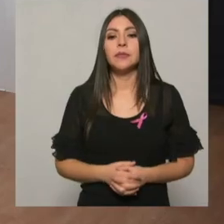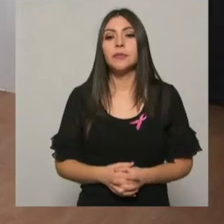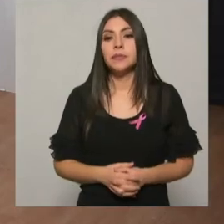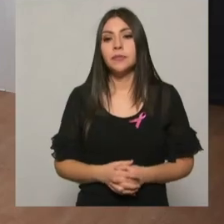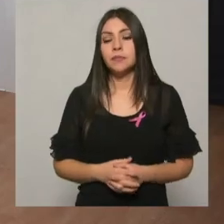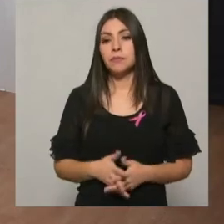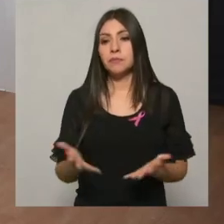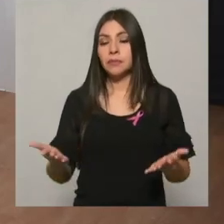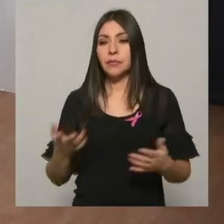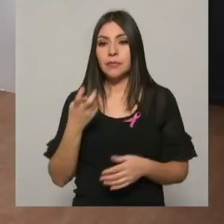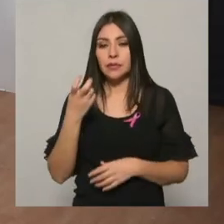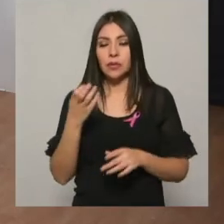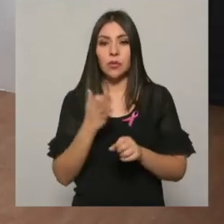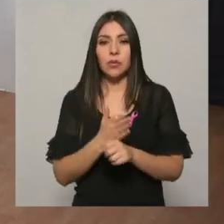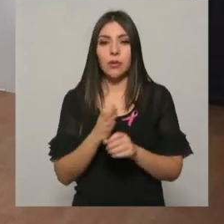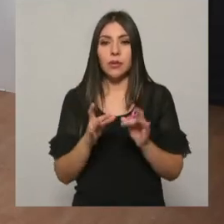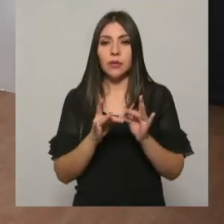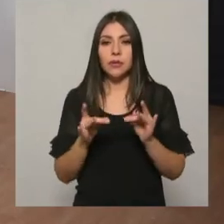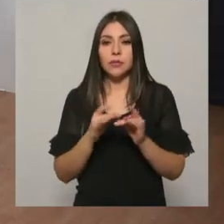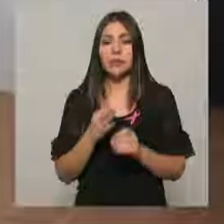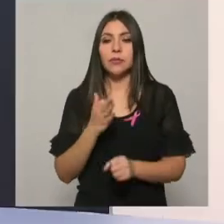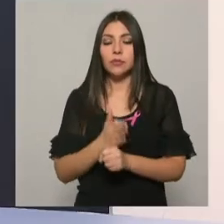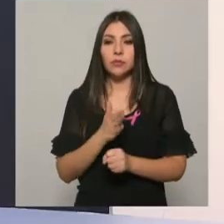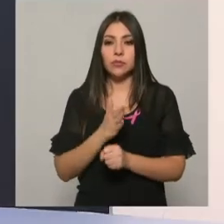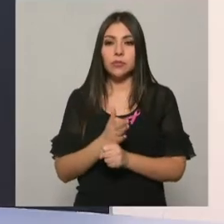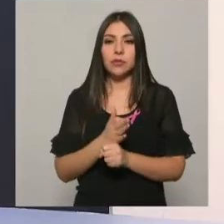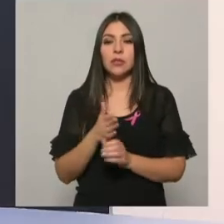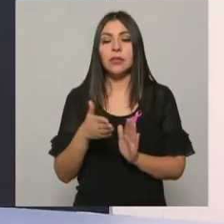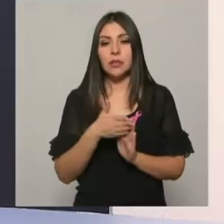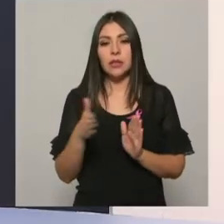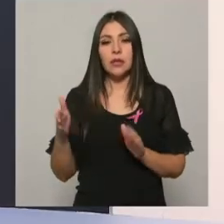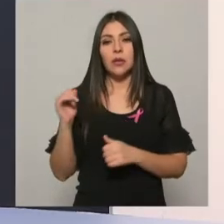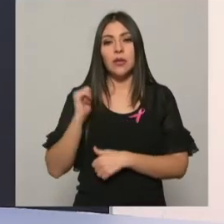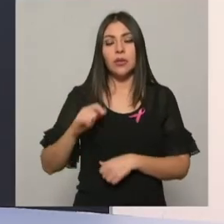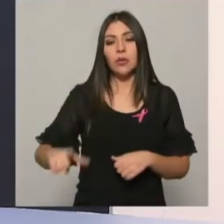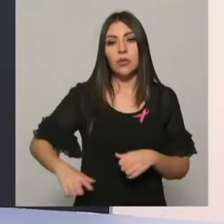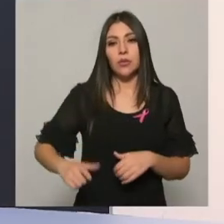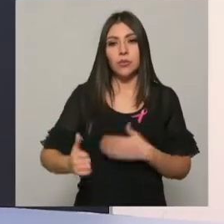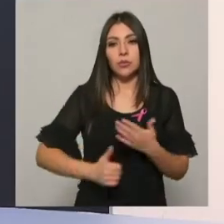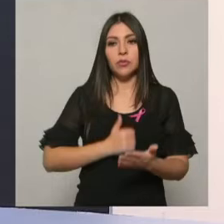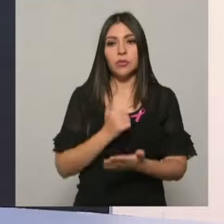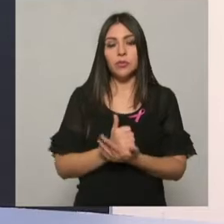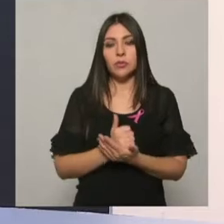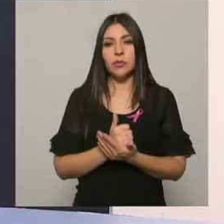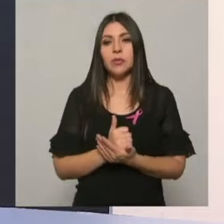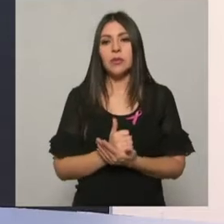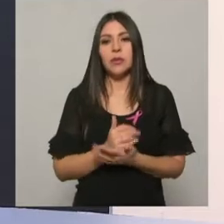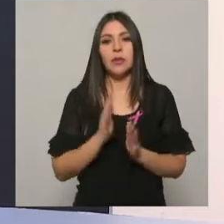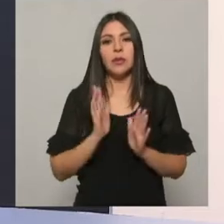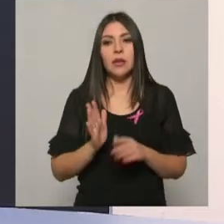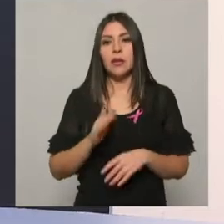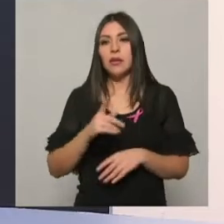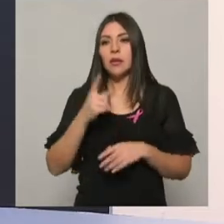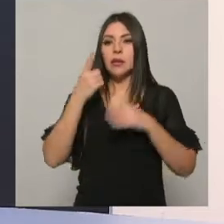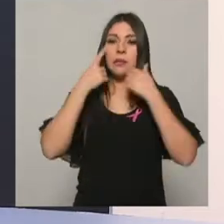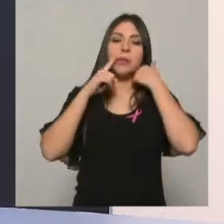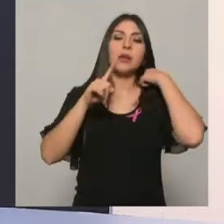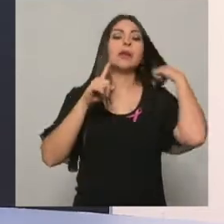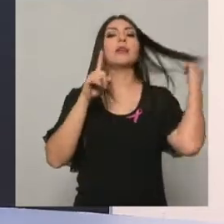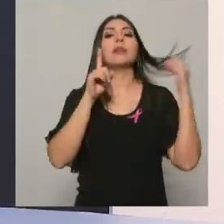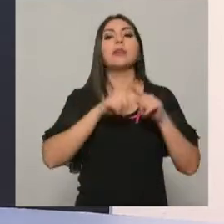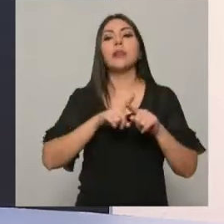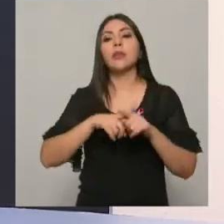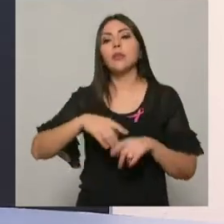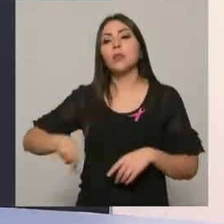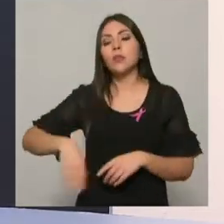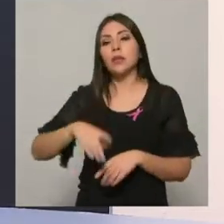este panorama, Jorge. Sin duda ya están las autoridades capitalinas, literal, echándole el guante a